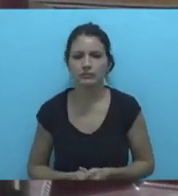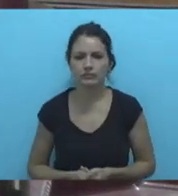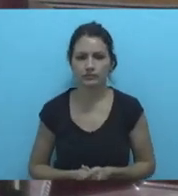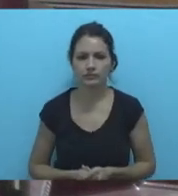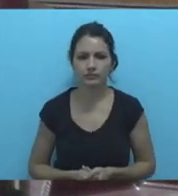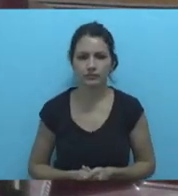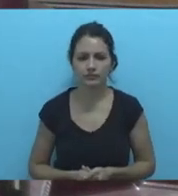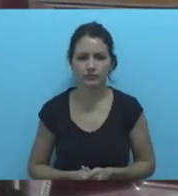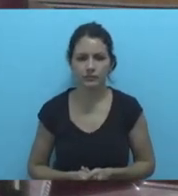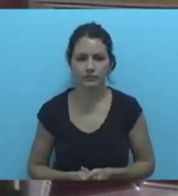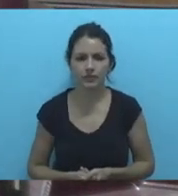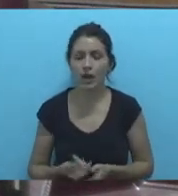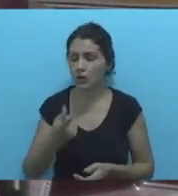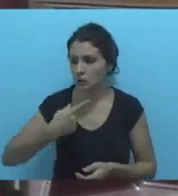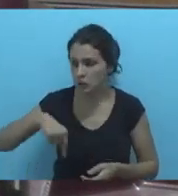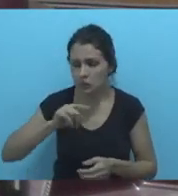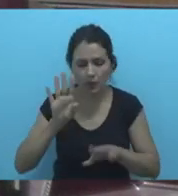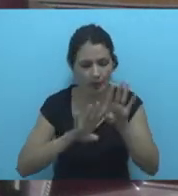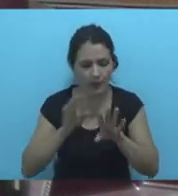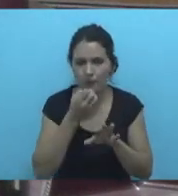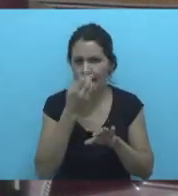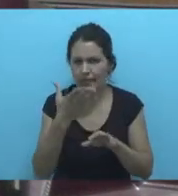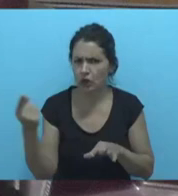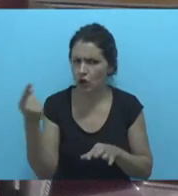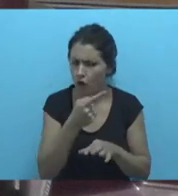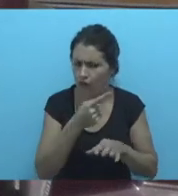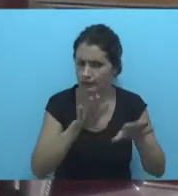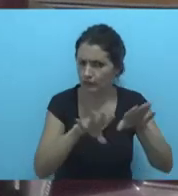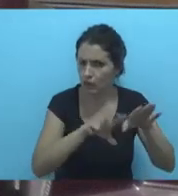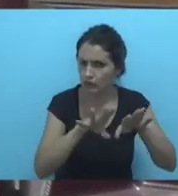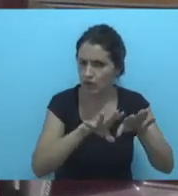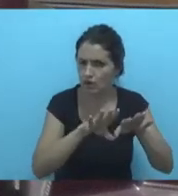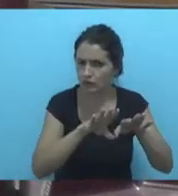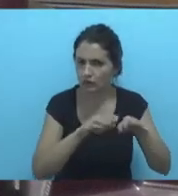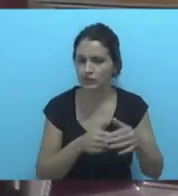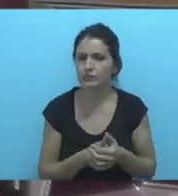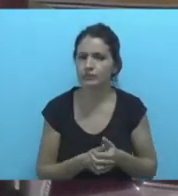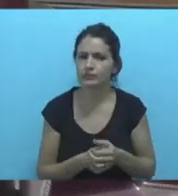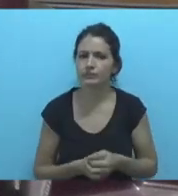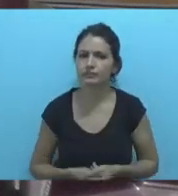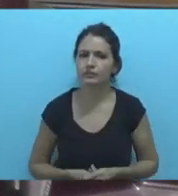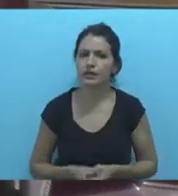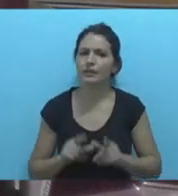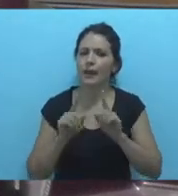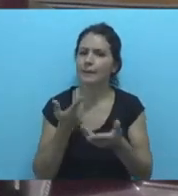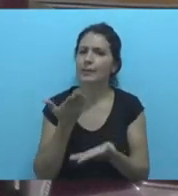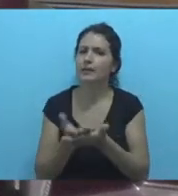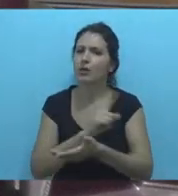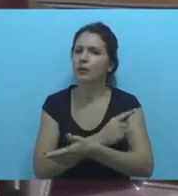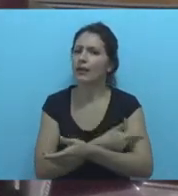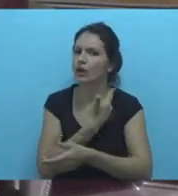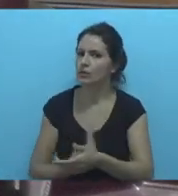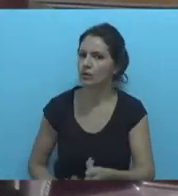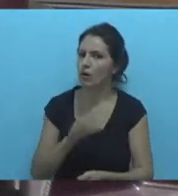esta Cámara hemos emitido dicha declaración de repudio, pero también nos corresponde exigirle al Poder Ejecutivo de